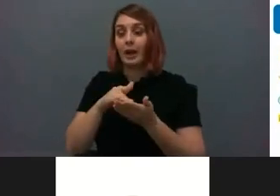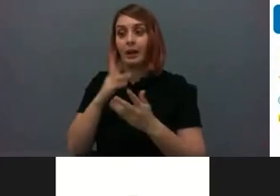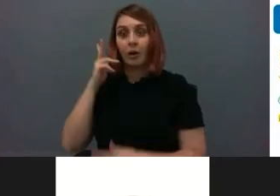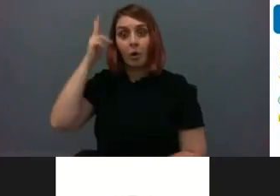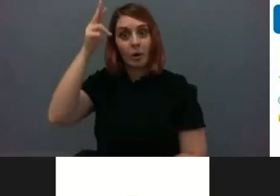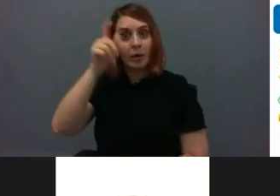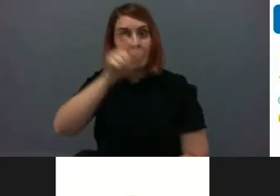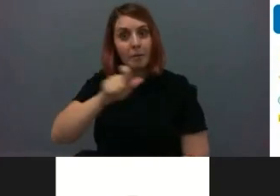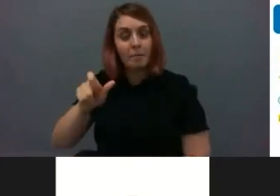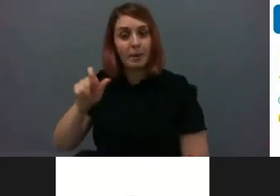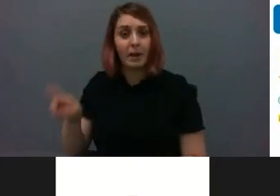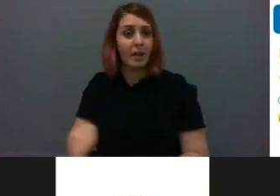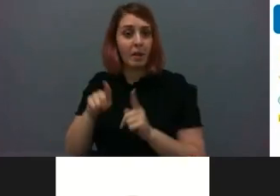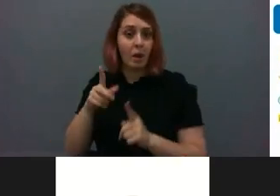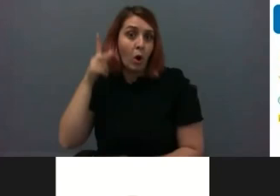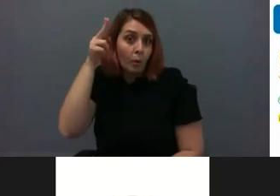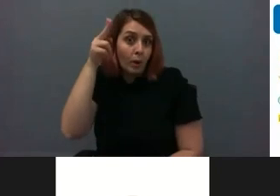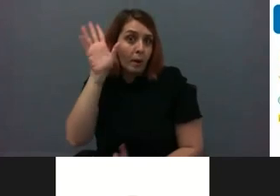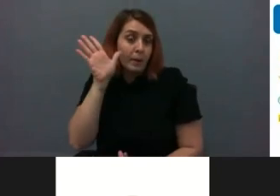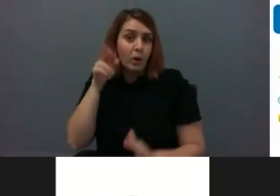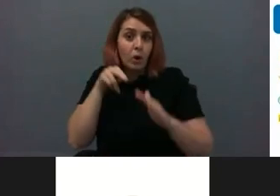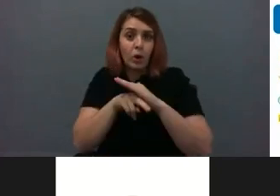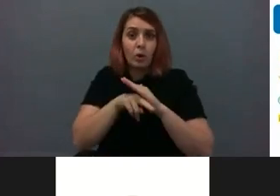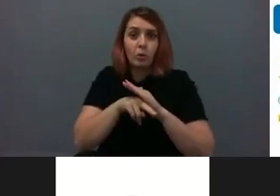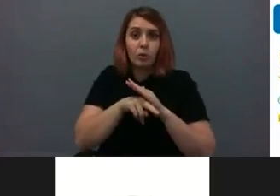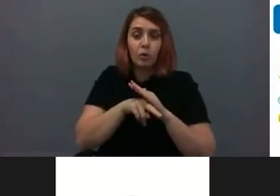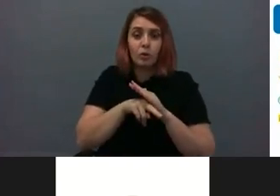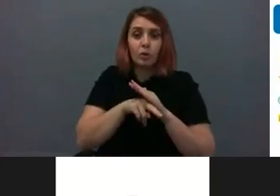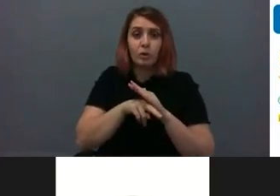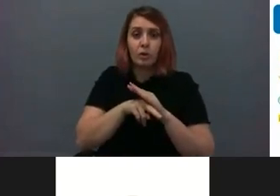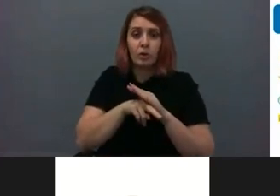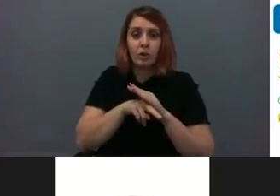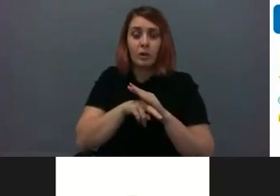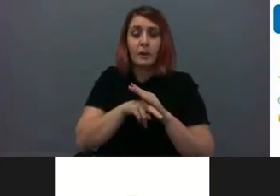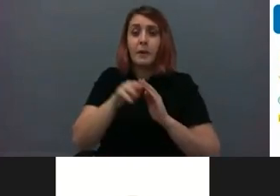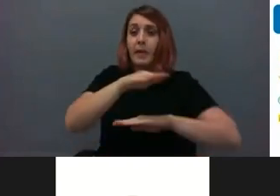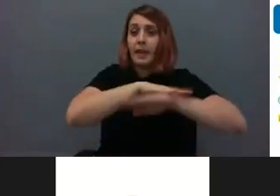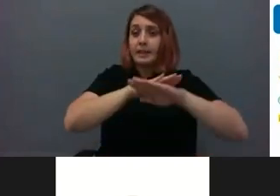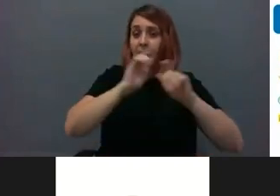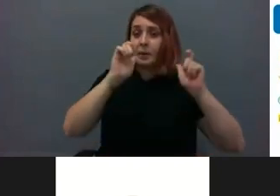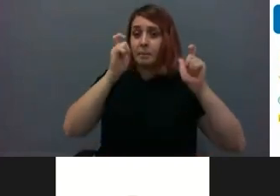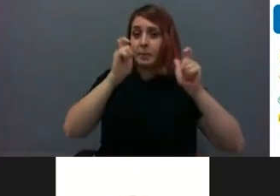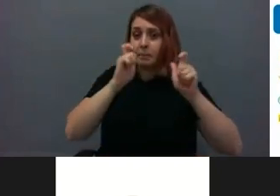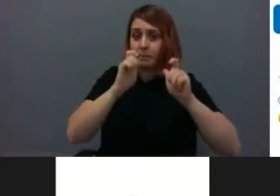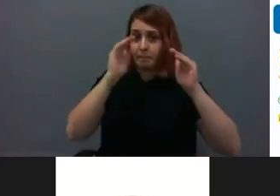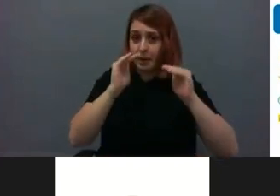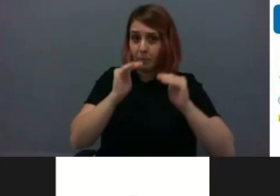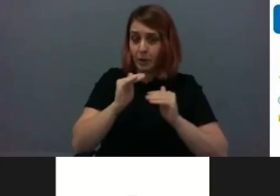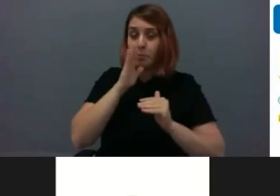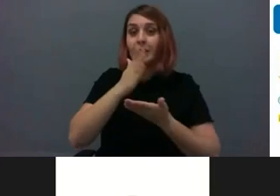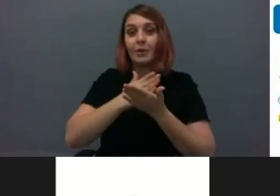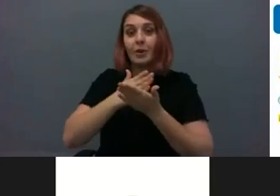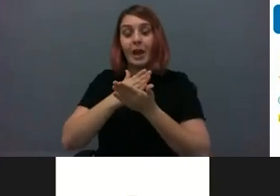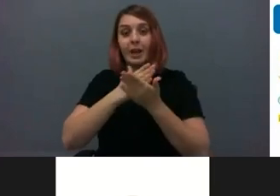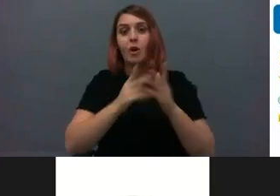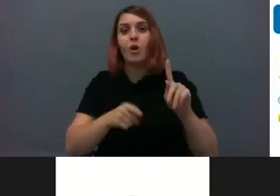las personas indistintamente se van a jubilar, pero los recursos no económicos del Estado estarían mermados. De ahí el estudio y para que las empresas